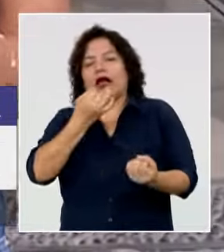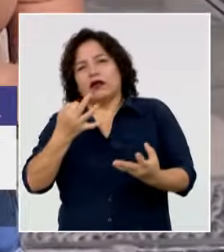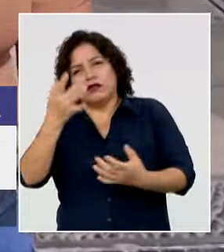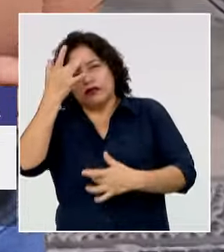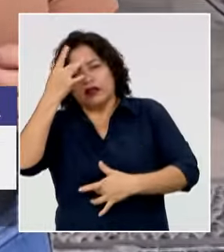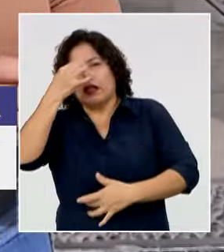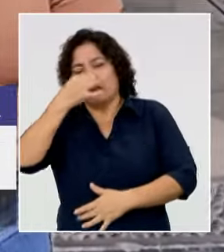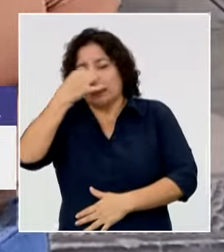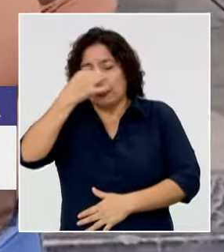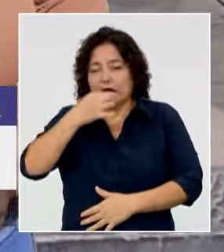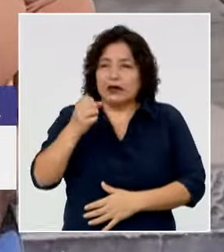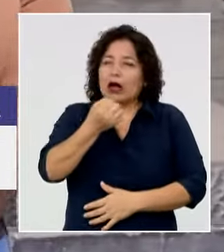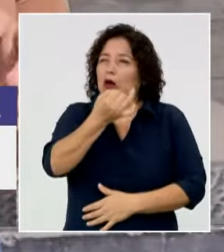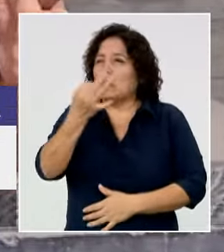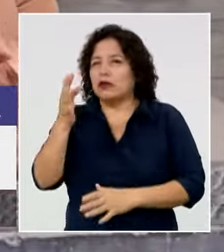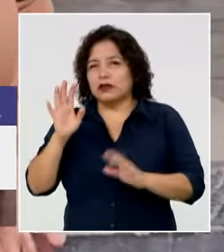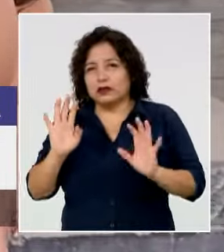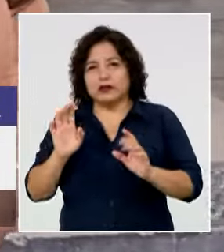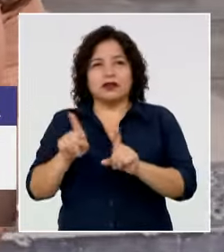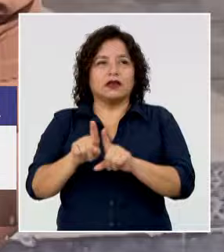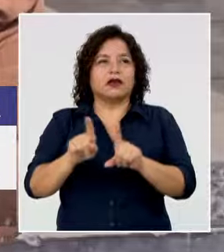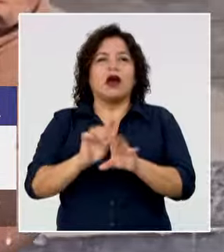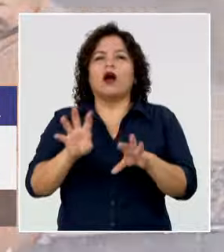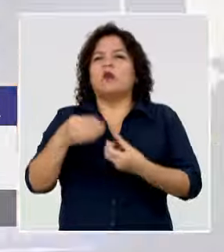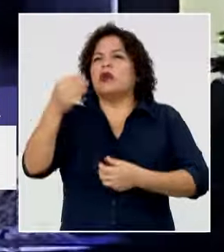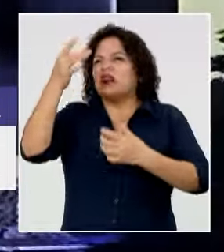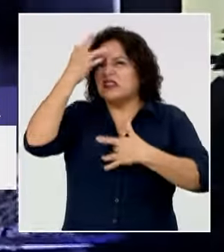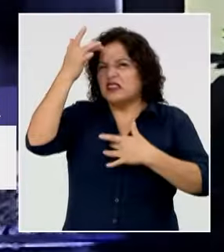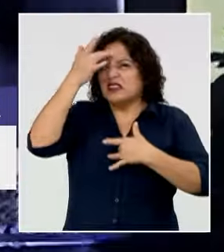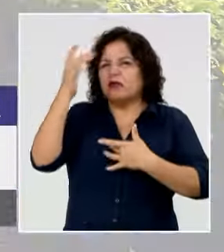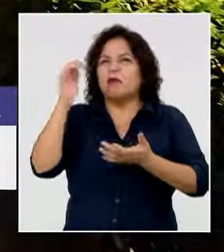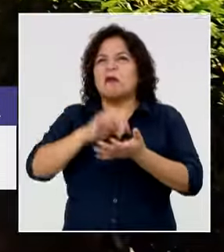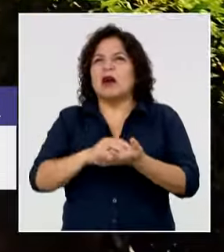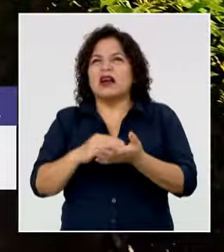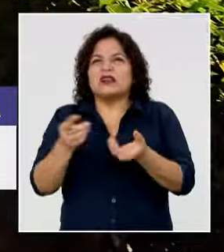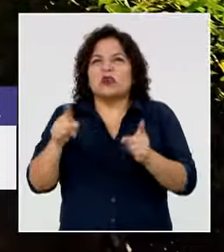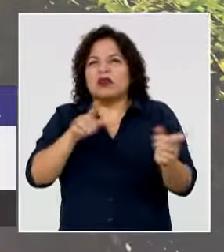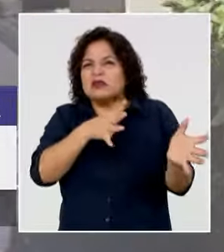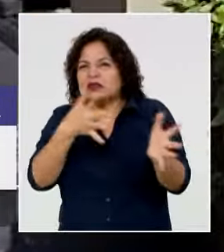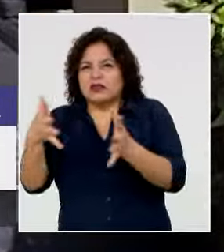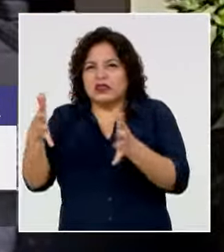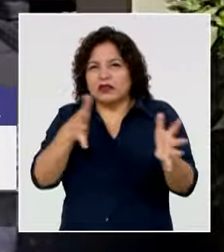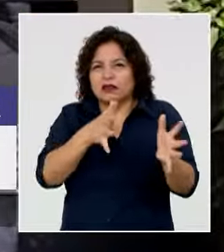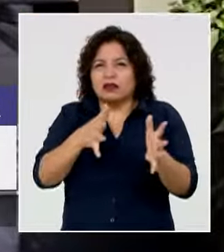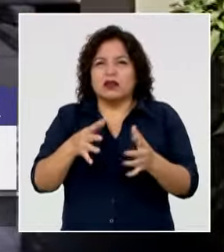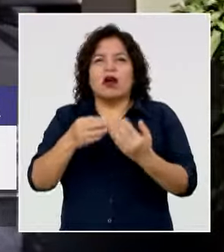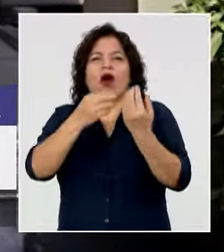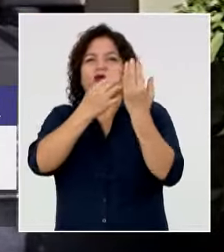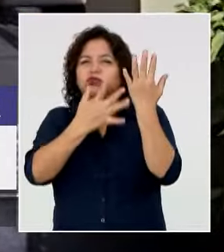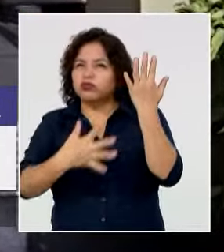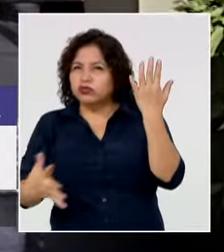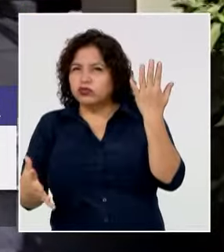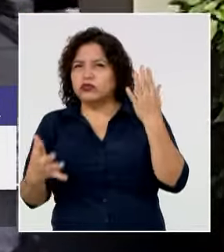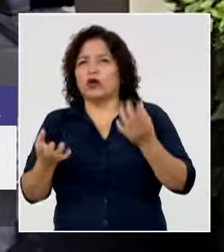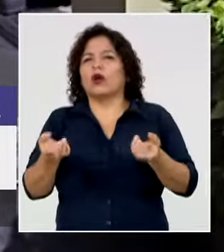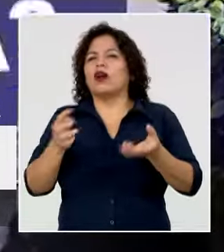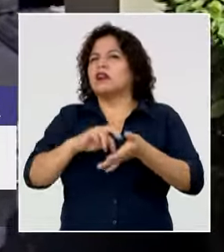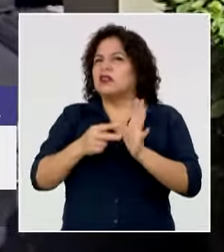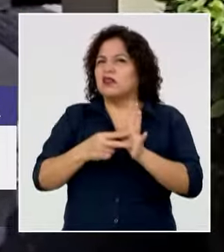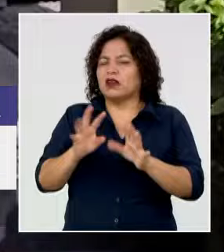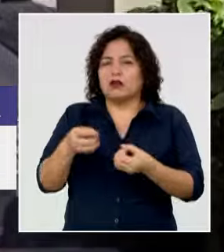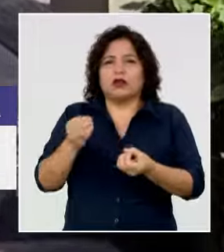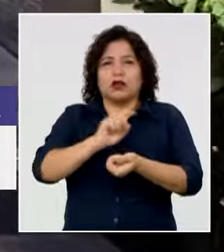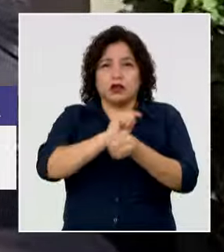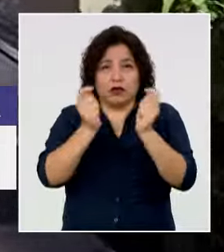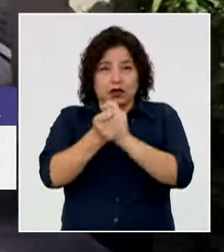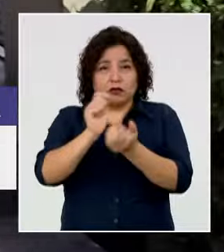enfermedades también se hacen presentes. ¿Por qué nos enfermamos más en invierno o en otoño? ¿Tiene algo que ver realmente con el cambio de clima?